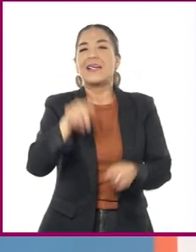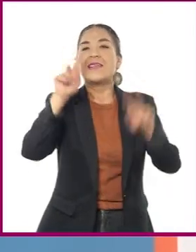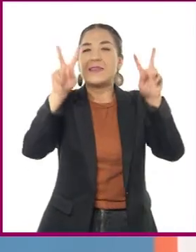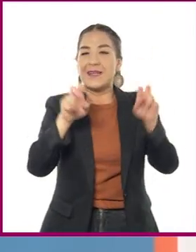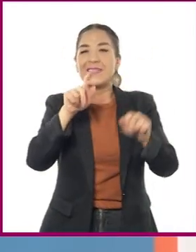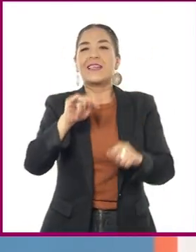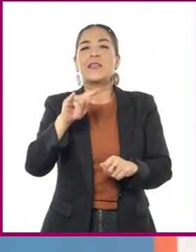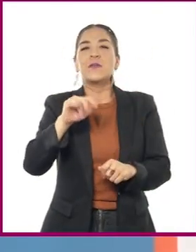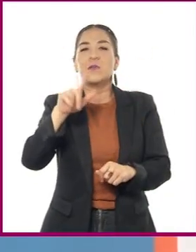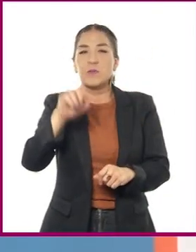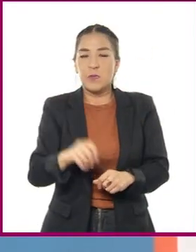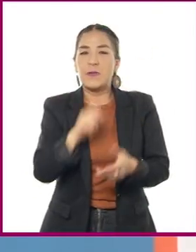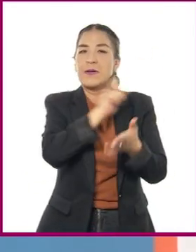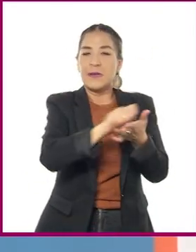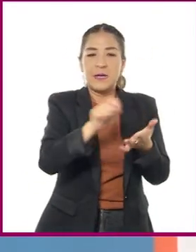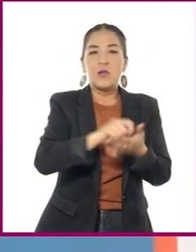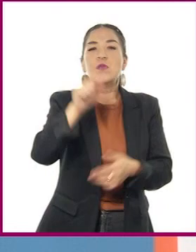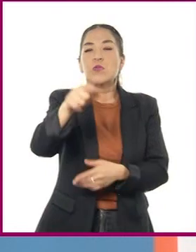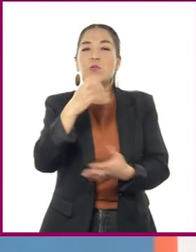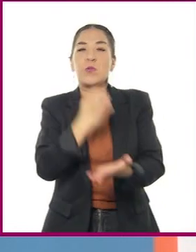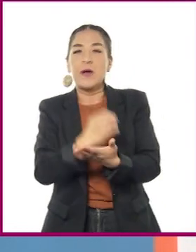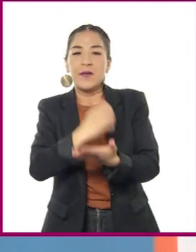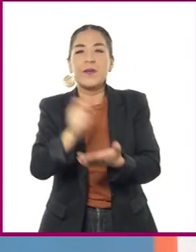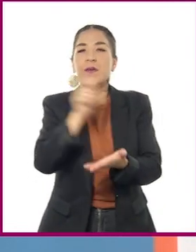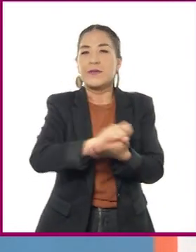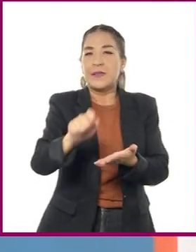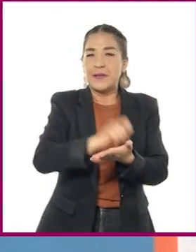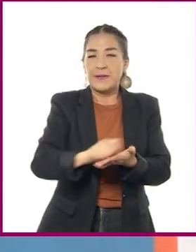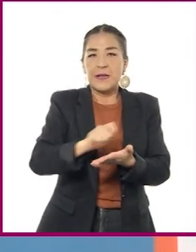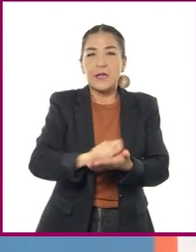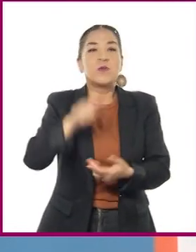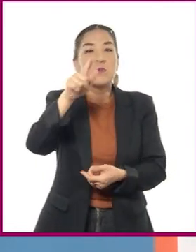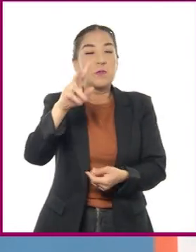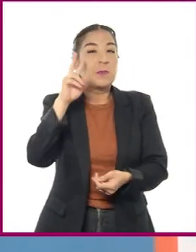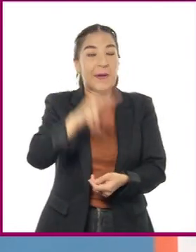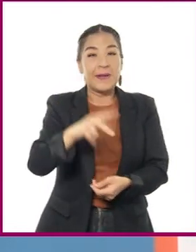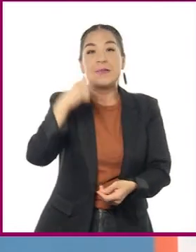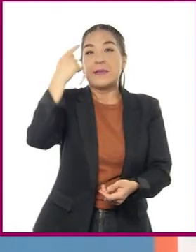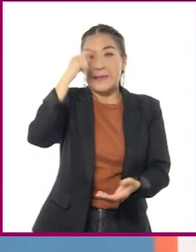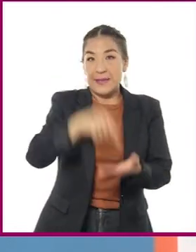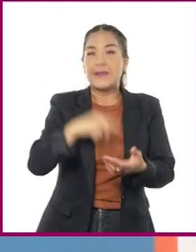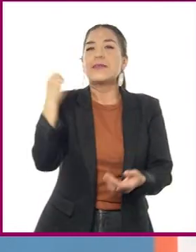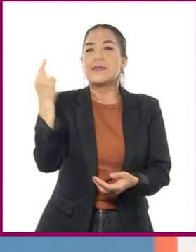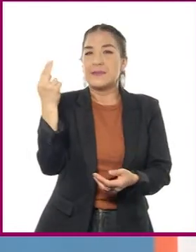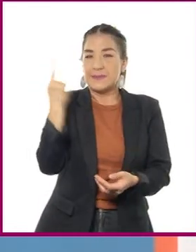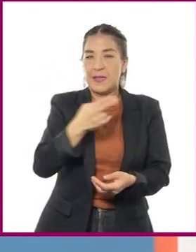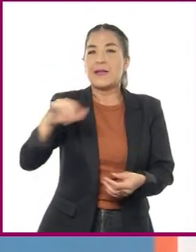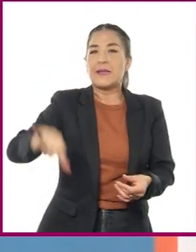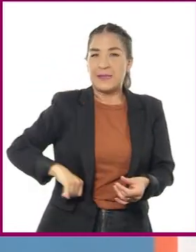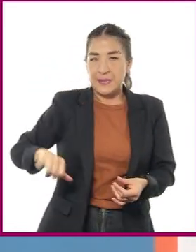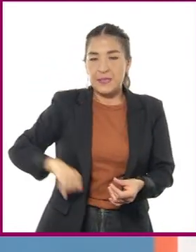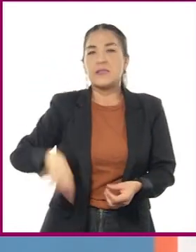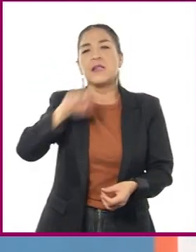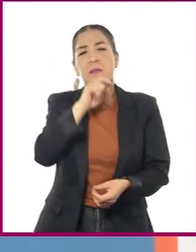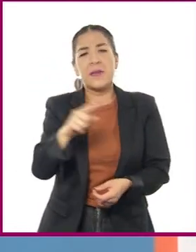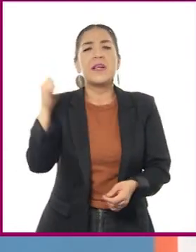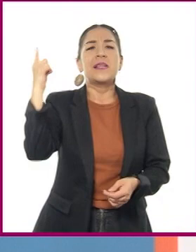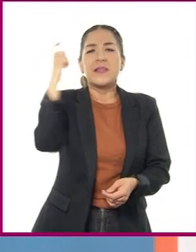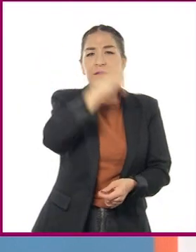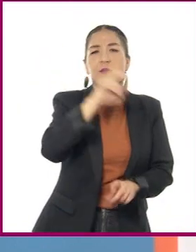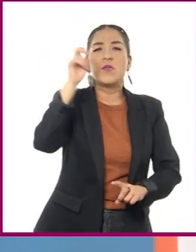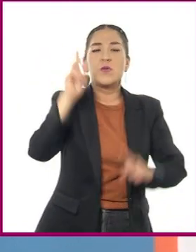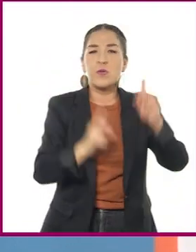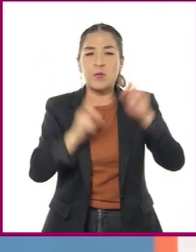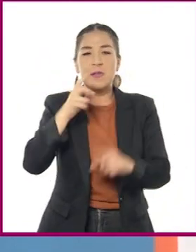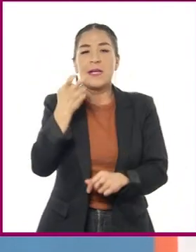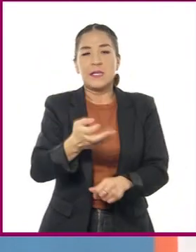y realizar en su libreta de trabajo las anotaciones que consideren pertinentes, así como las dudas que surjan